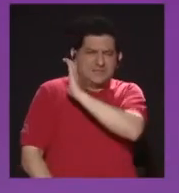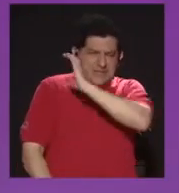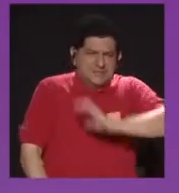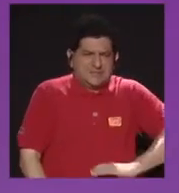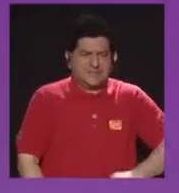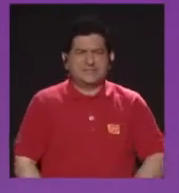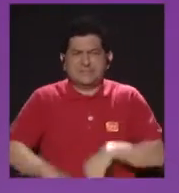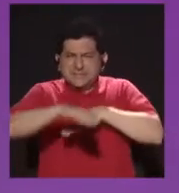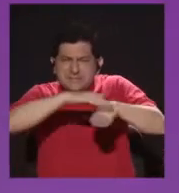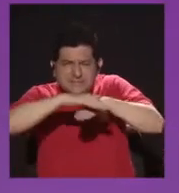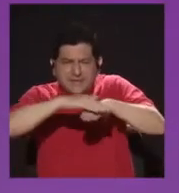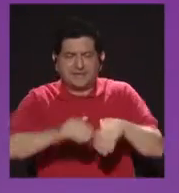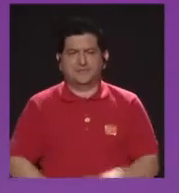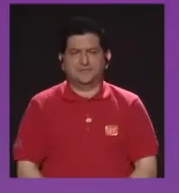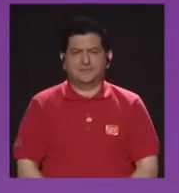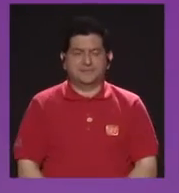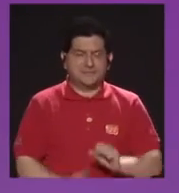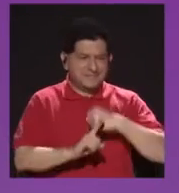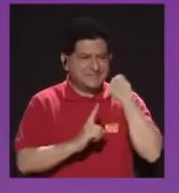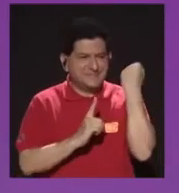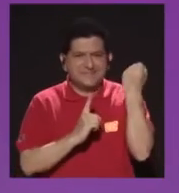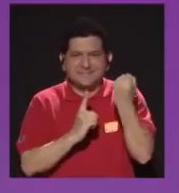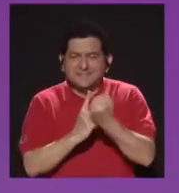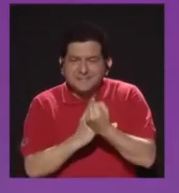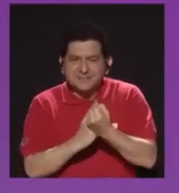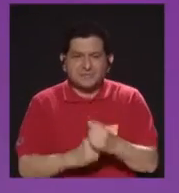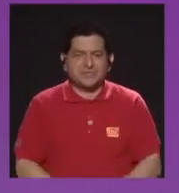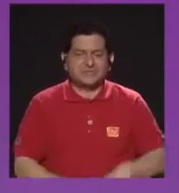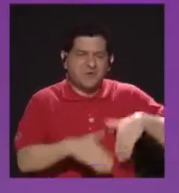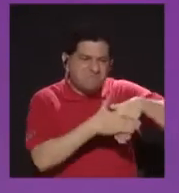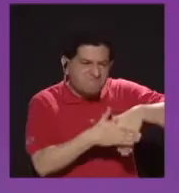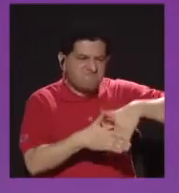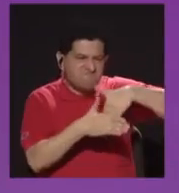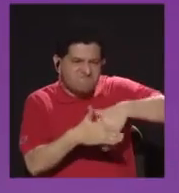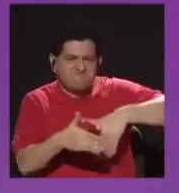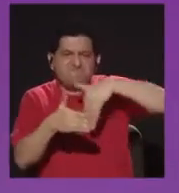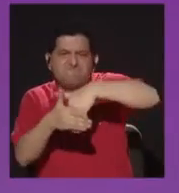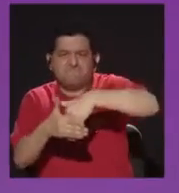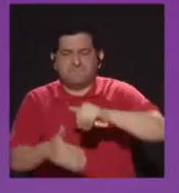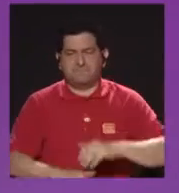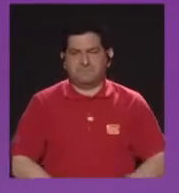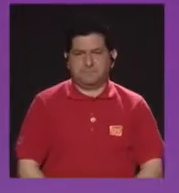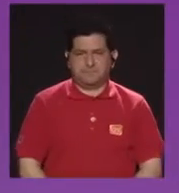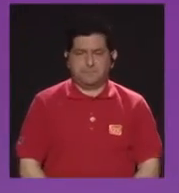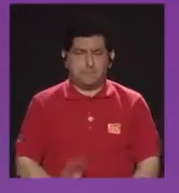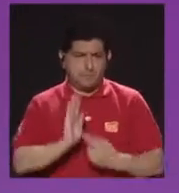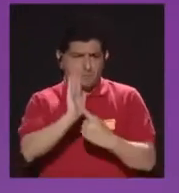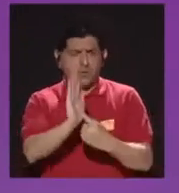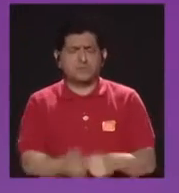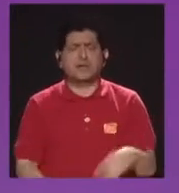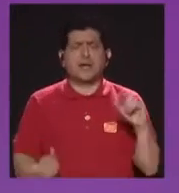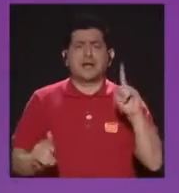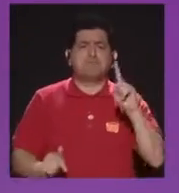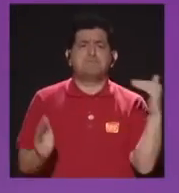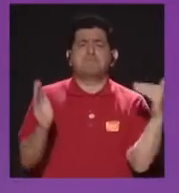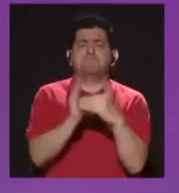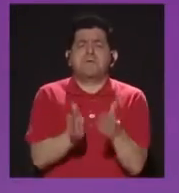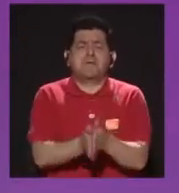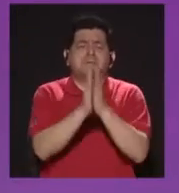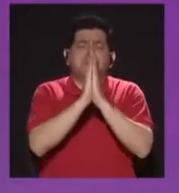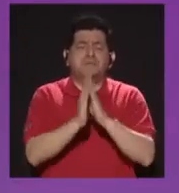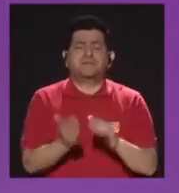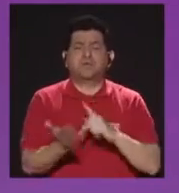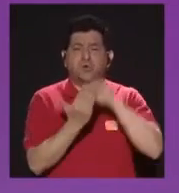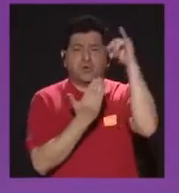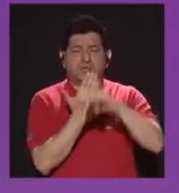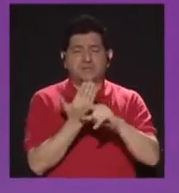ha sido muy obstaculizadora presentar mil mociones a un proyecto de ley